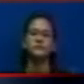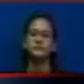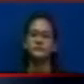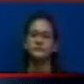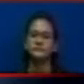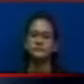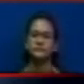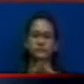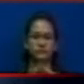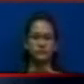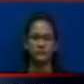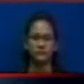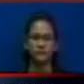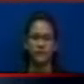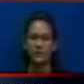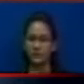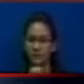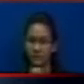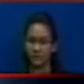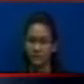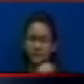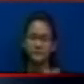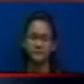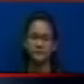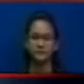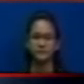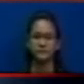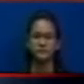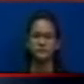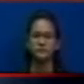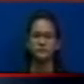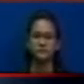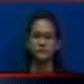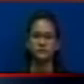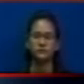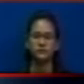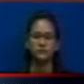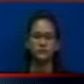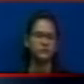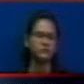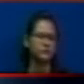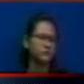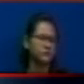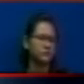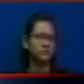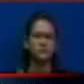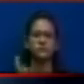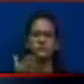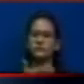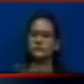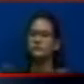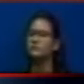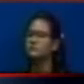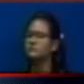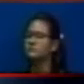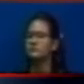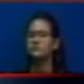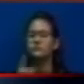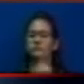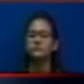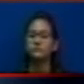Nota de prensa, Ministerio del Poder Ciudadano para la Salud, situación del coronavirus